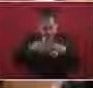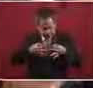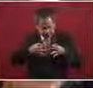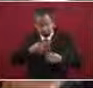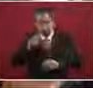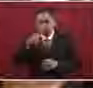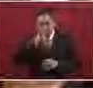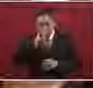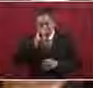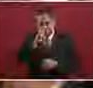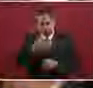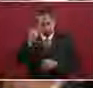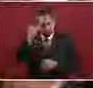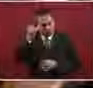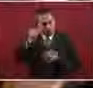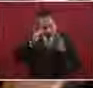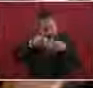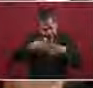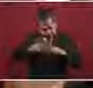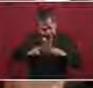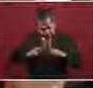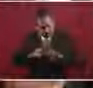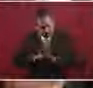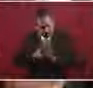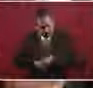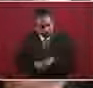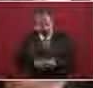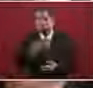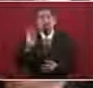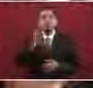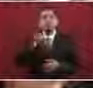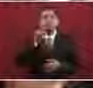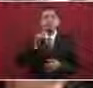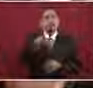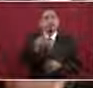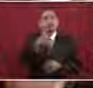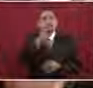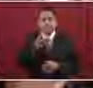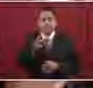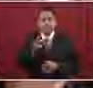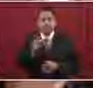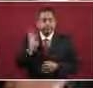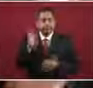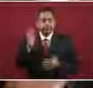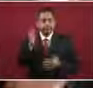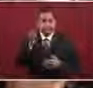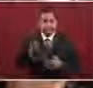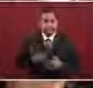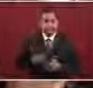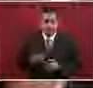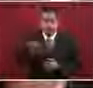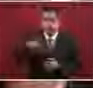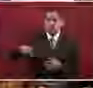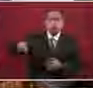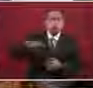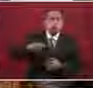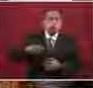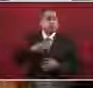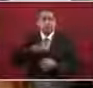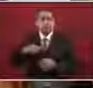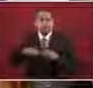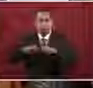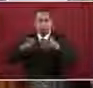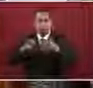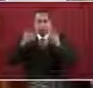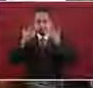de usted en el sentido cuando le han dejado algunos miembros de su gabinete.